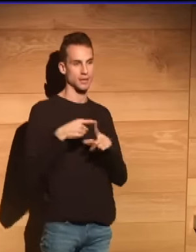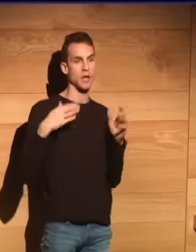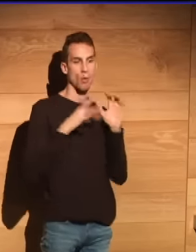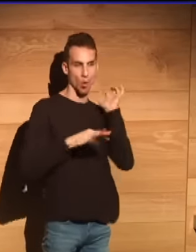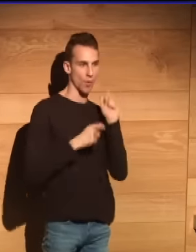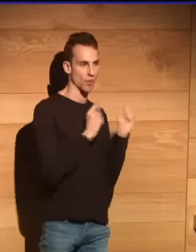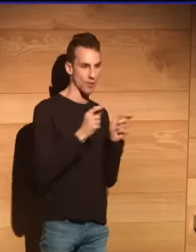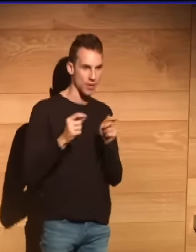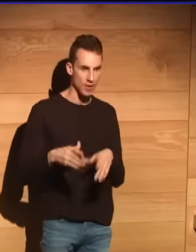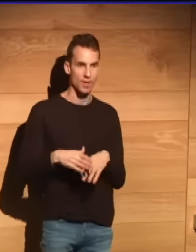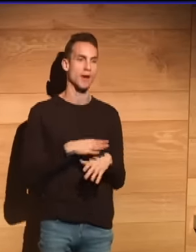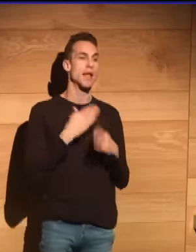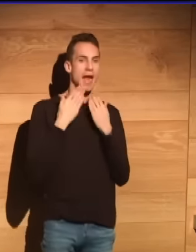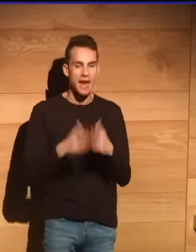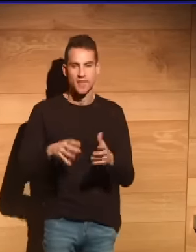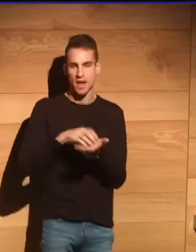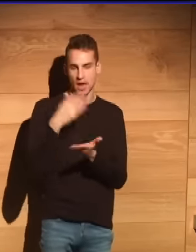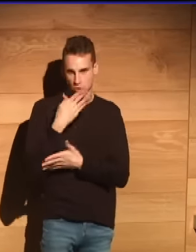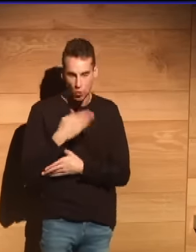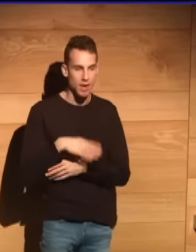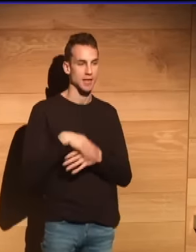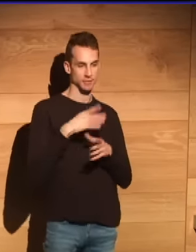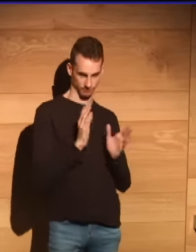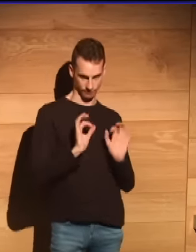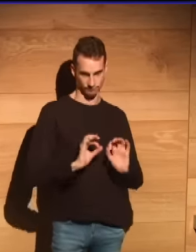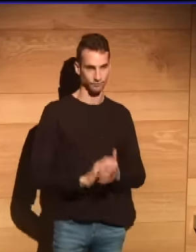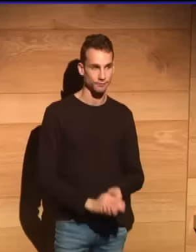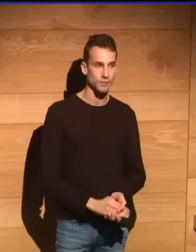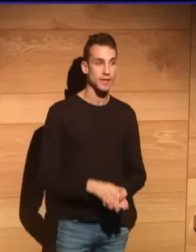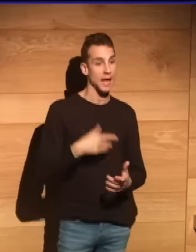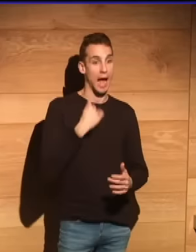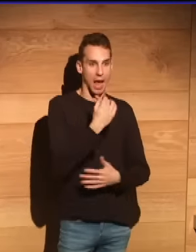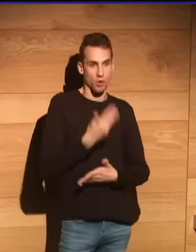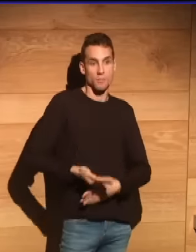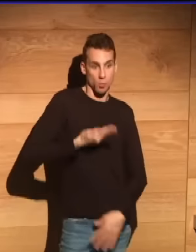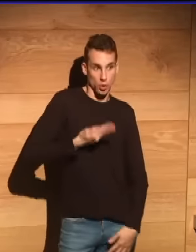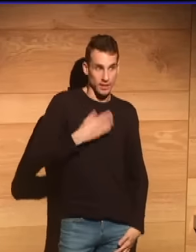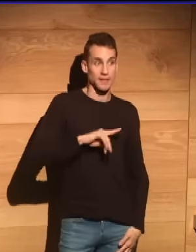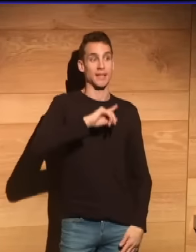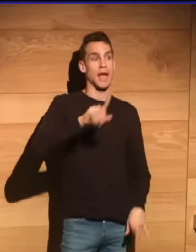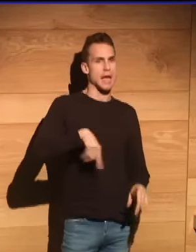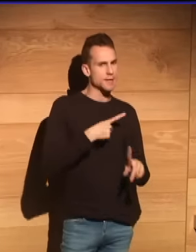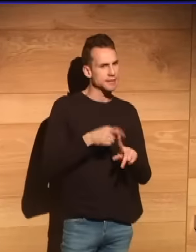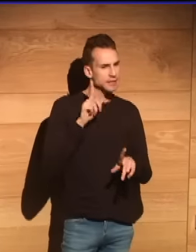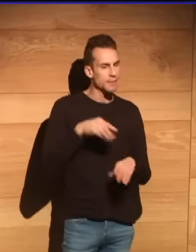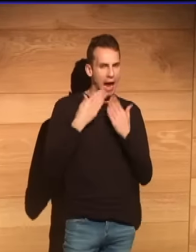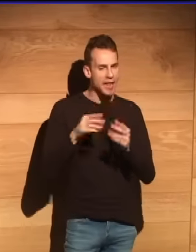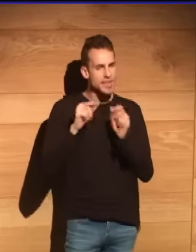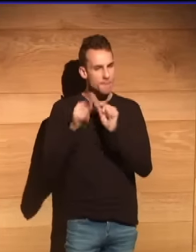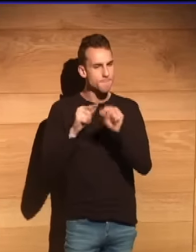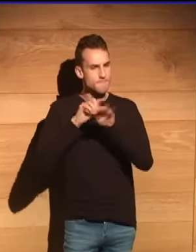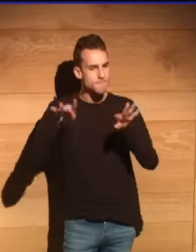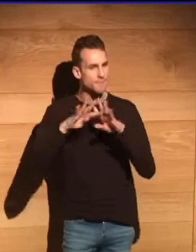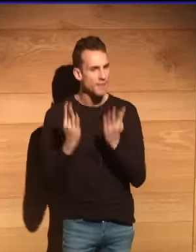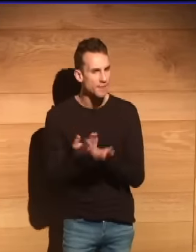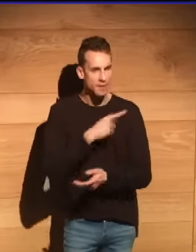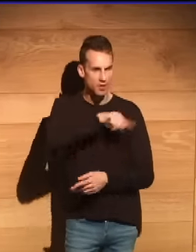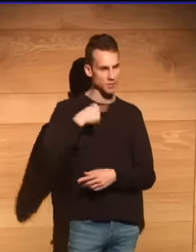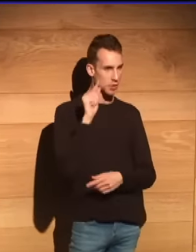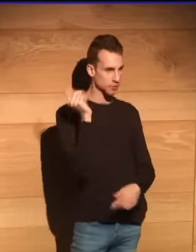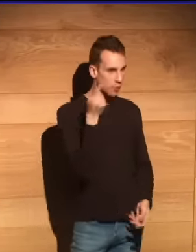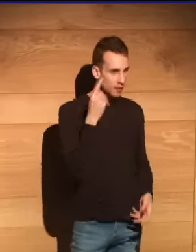través de las escuelas a esas familias vulnerables. Y es algo tremendamente importante. También ha puesto manifiesto cómo la educación iguala, y